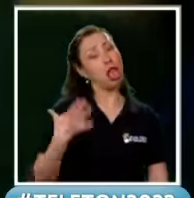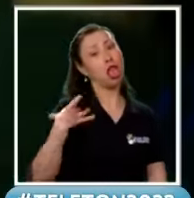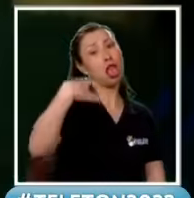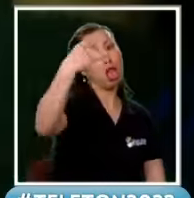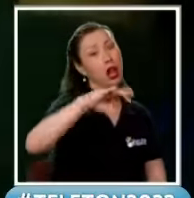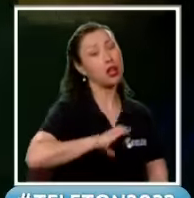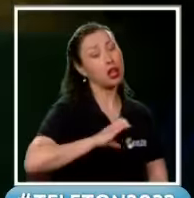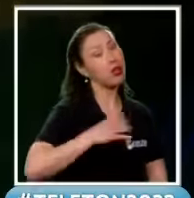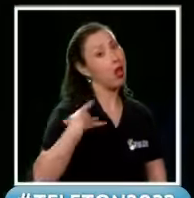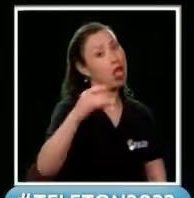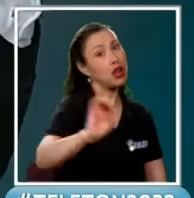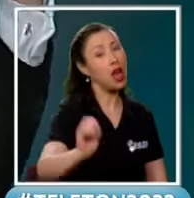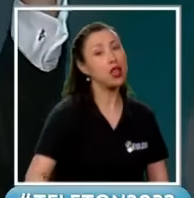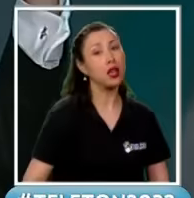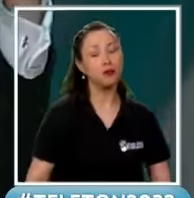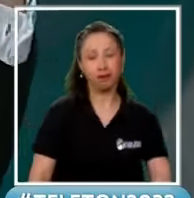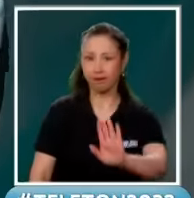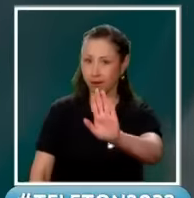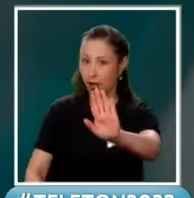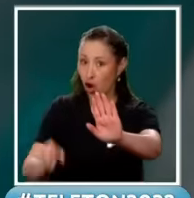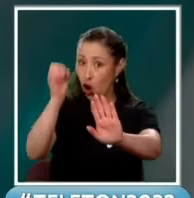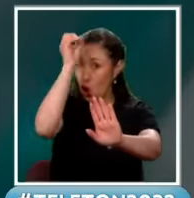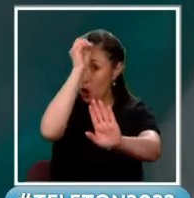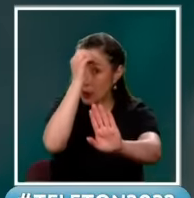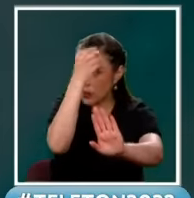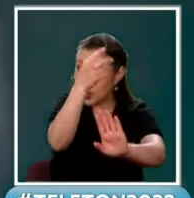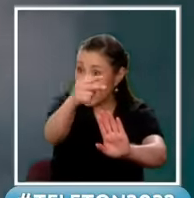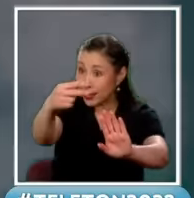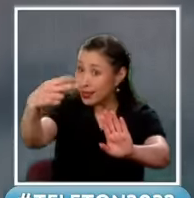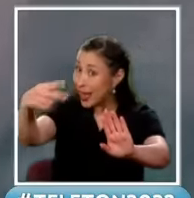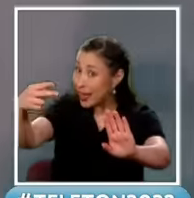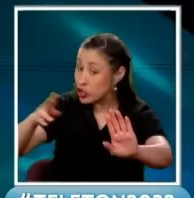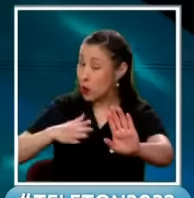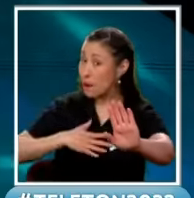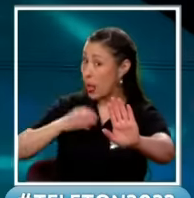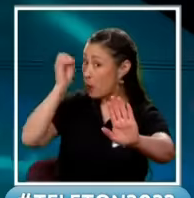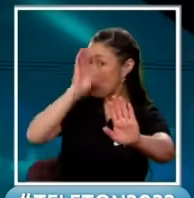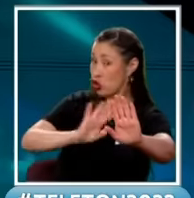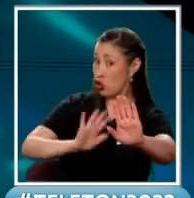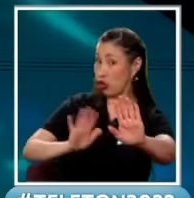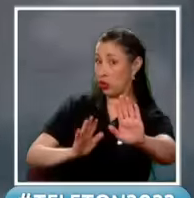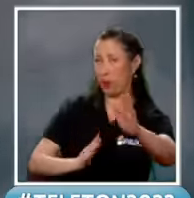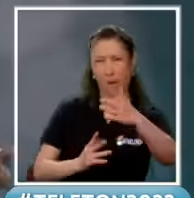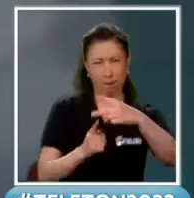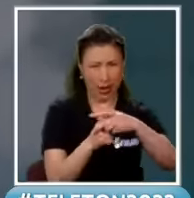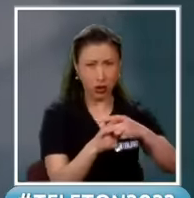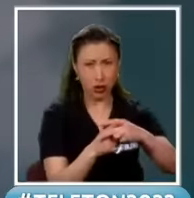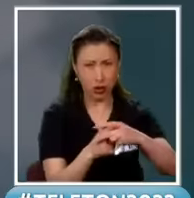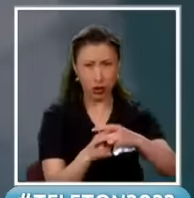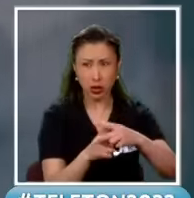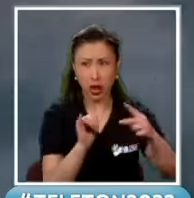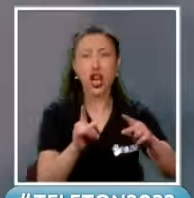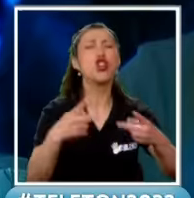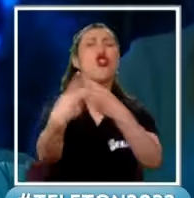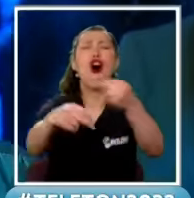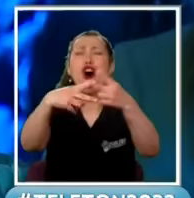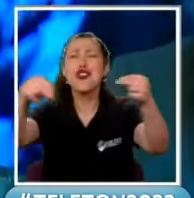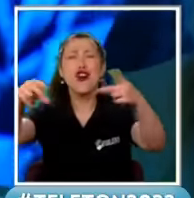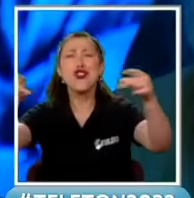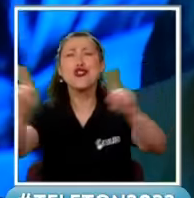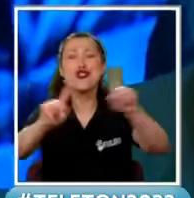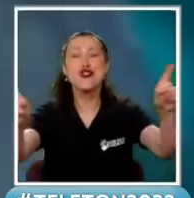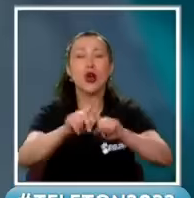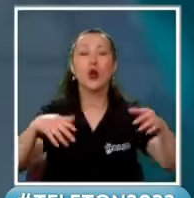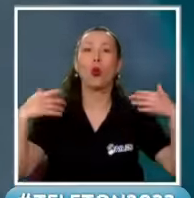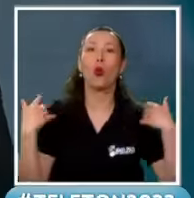Oye, sorry, no, las opiniones vertidas son de quien las dice, ¿ya? ¿O paramos? ¡Ya! Seguimos.